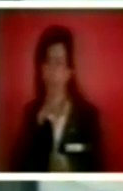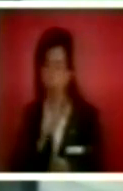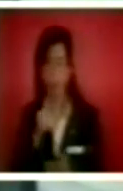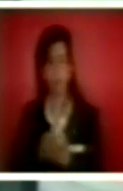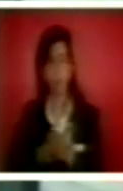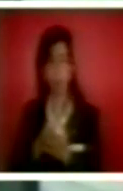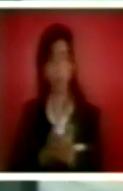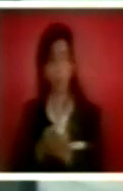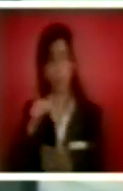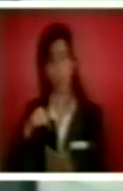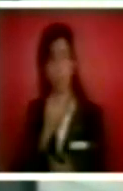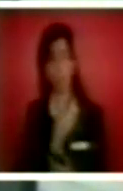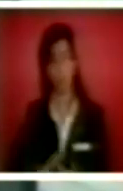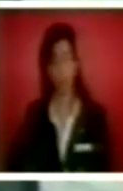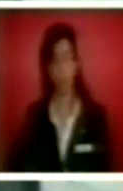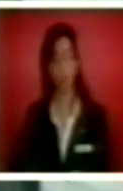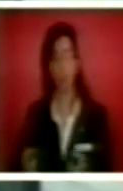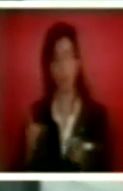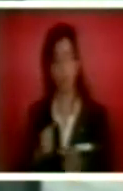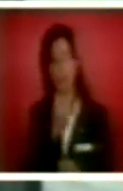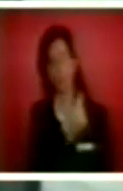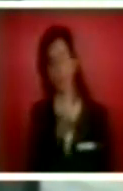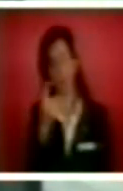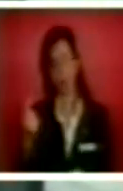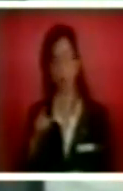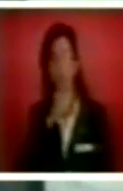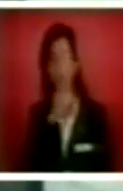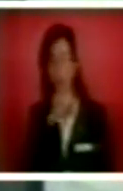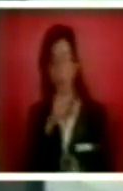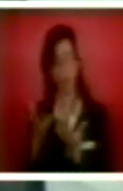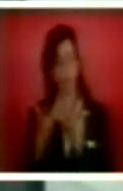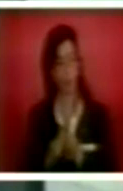mujeres, este gobierno y el de cada uno de los tucumanos.